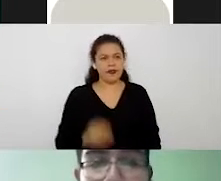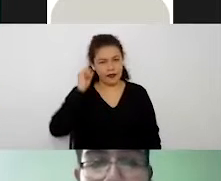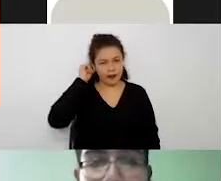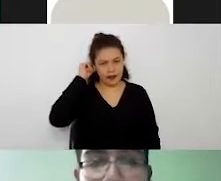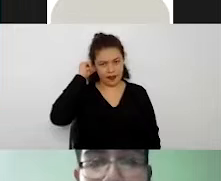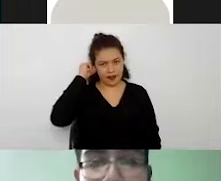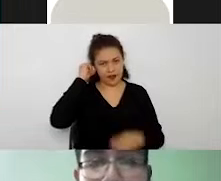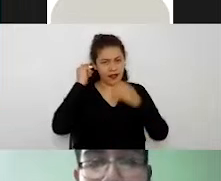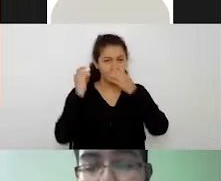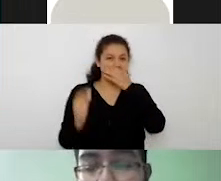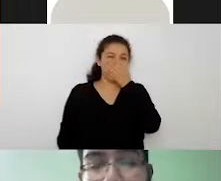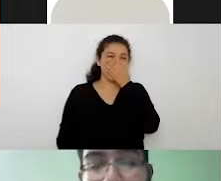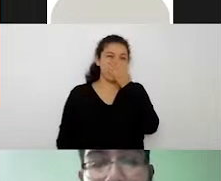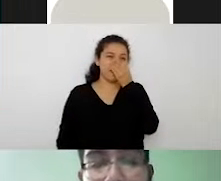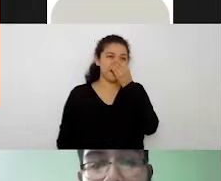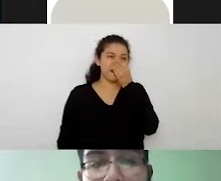vamos